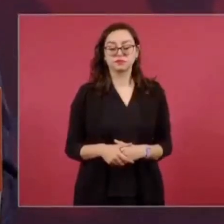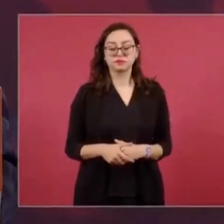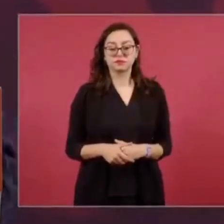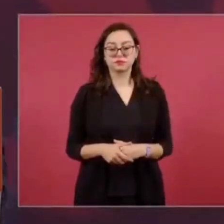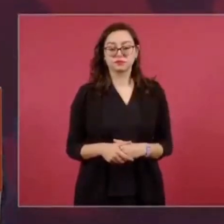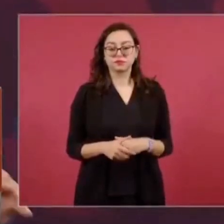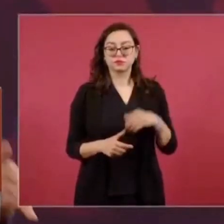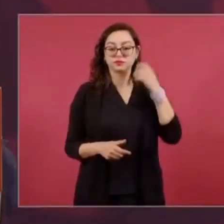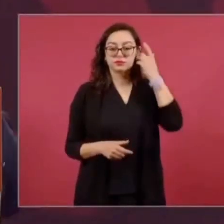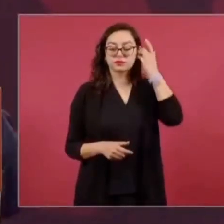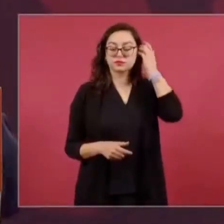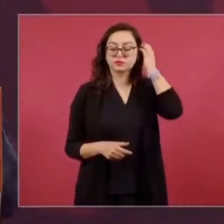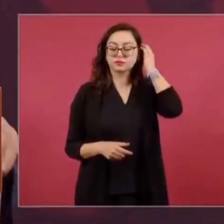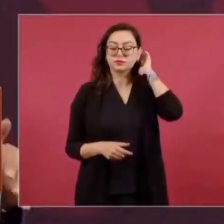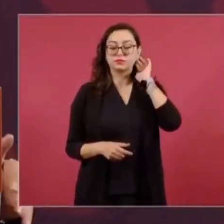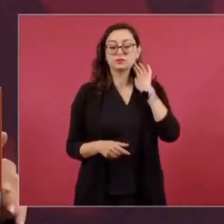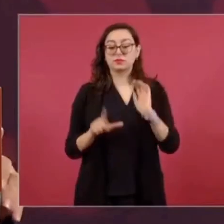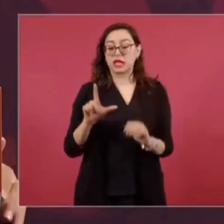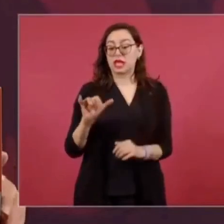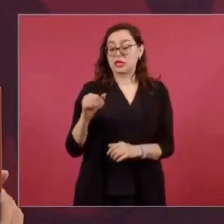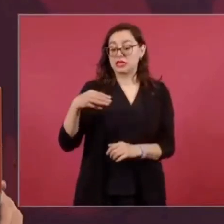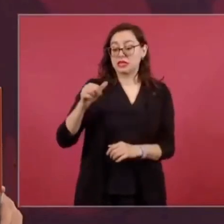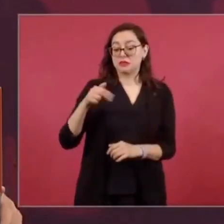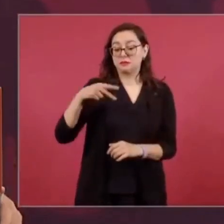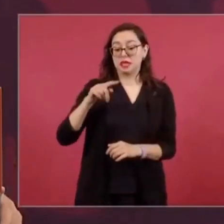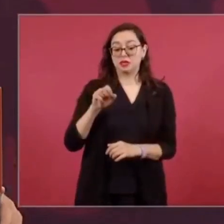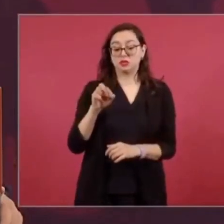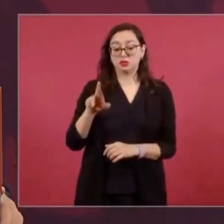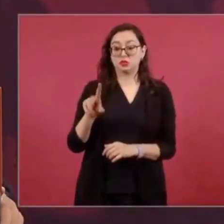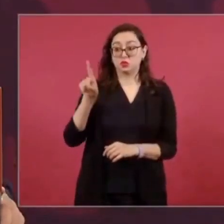Decía Limantour, es para mí un misterio